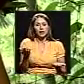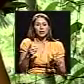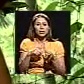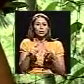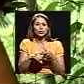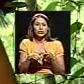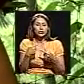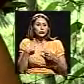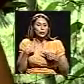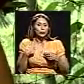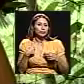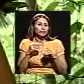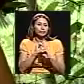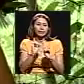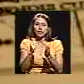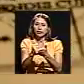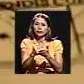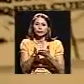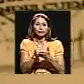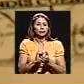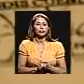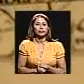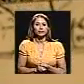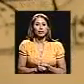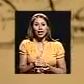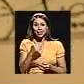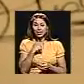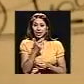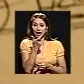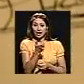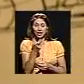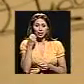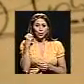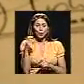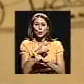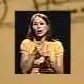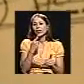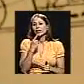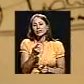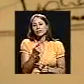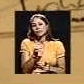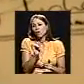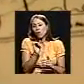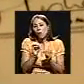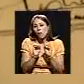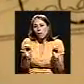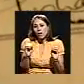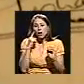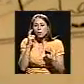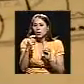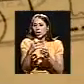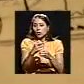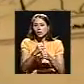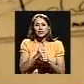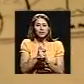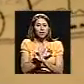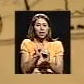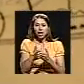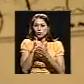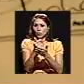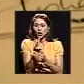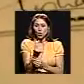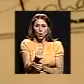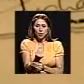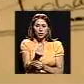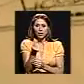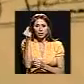Entonces, no tengo una ayuda de nada. Tiene carnet de oro, pero según ella es como si no tuviese, porque no recibe ningún tipo de ayuda económica